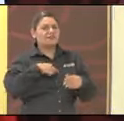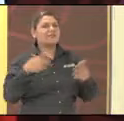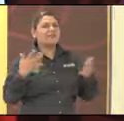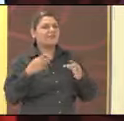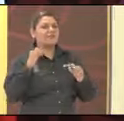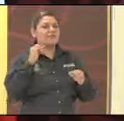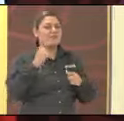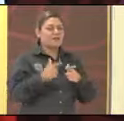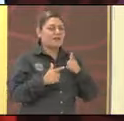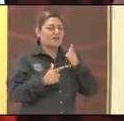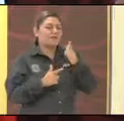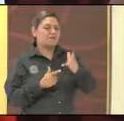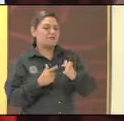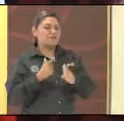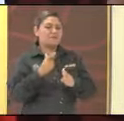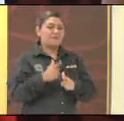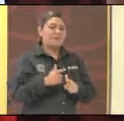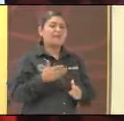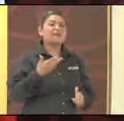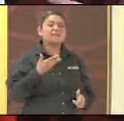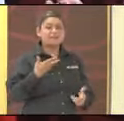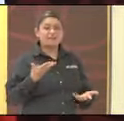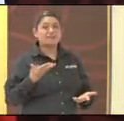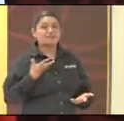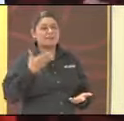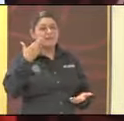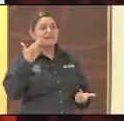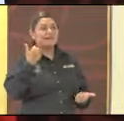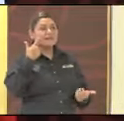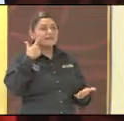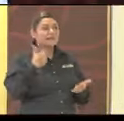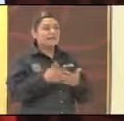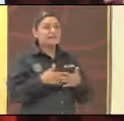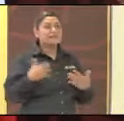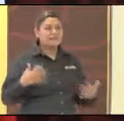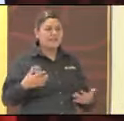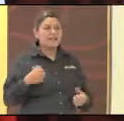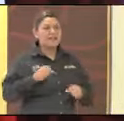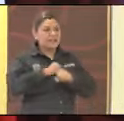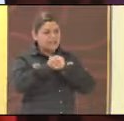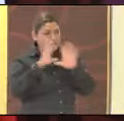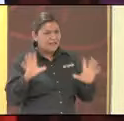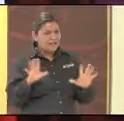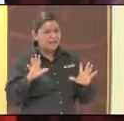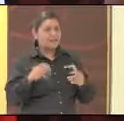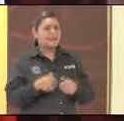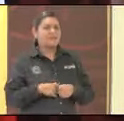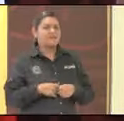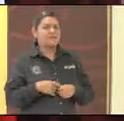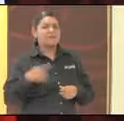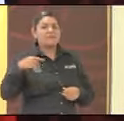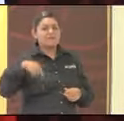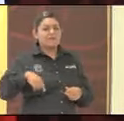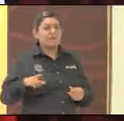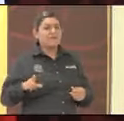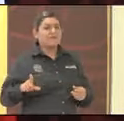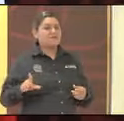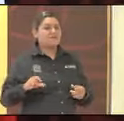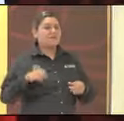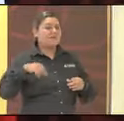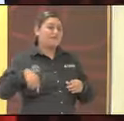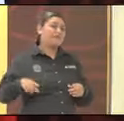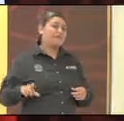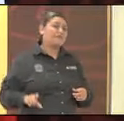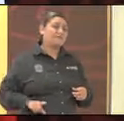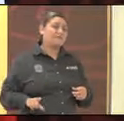paso a paso. ¿Que corremos riesgos? ¡Claro que corremos riesgos! ¡Claro! Si la administración es correr